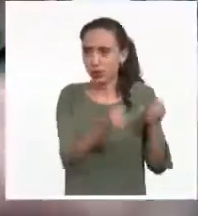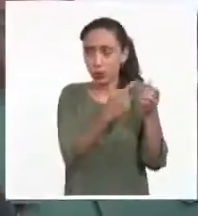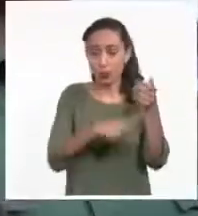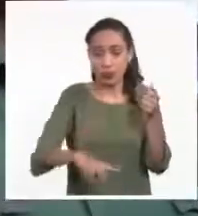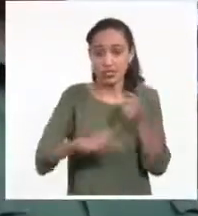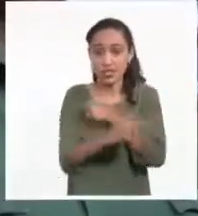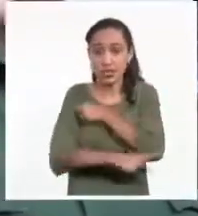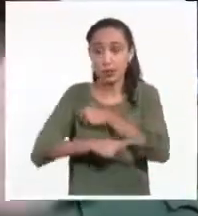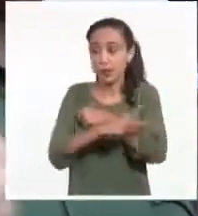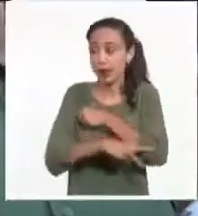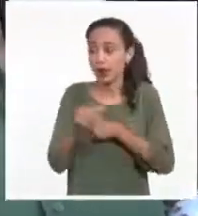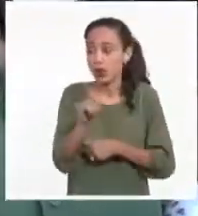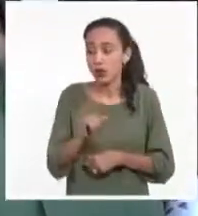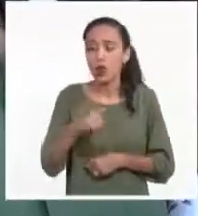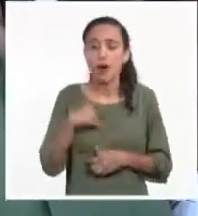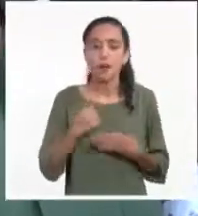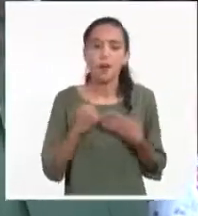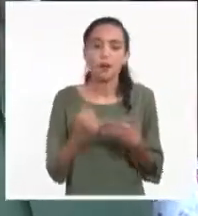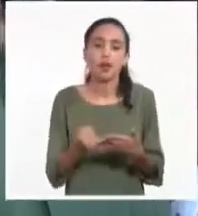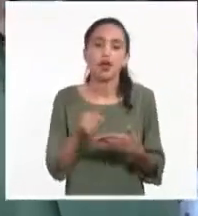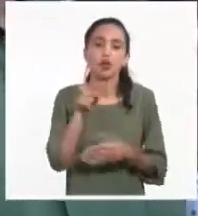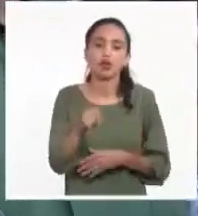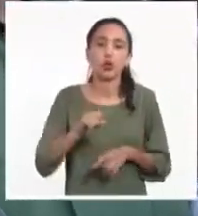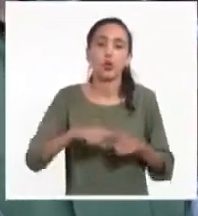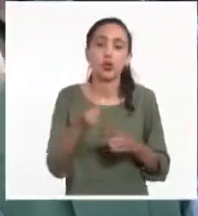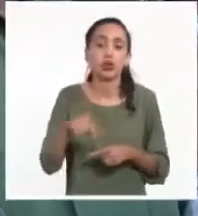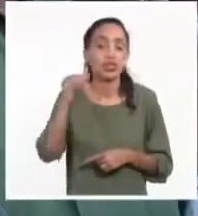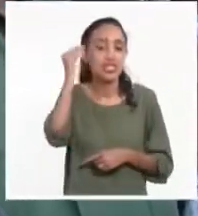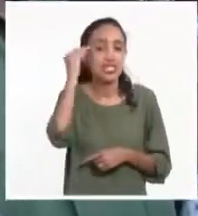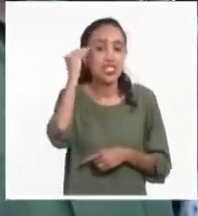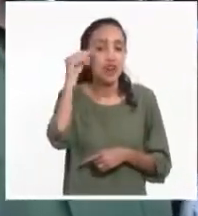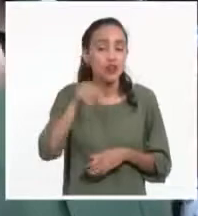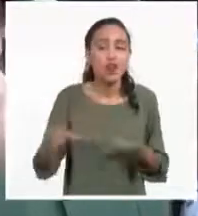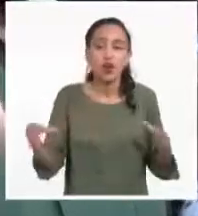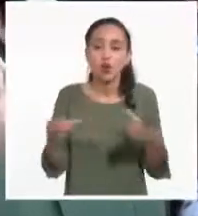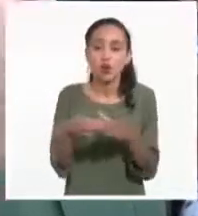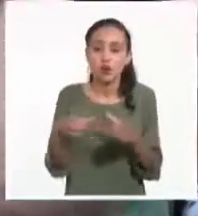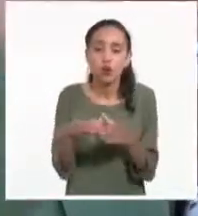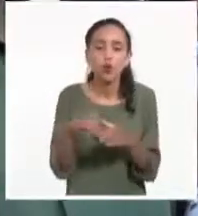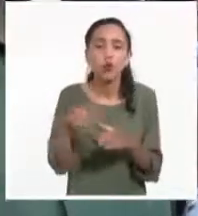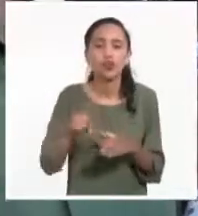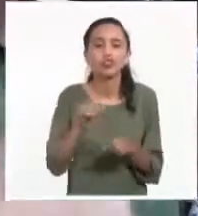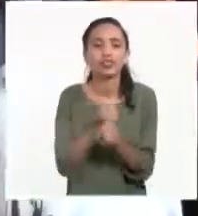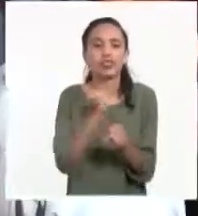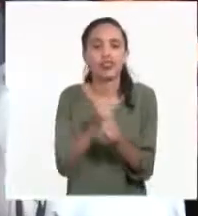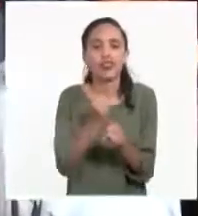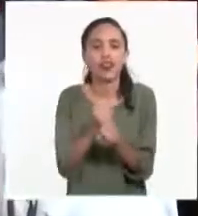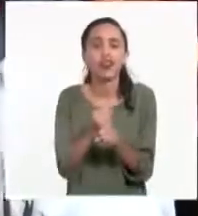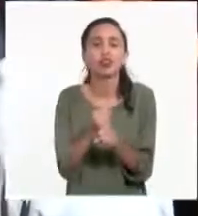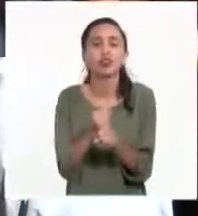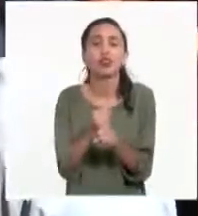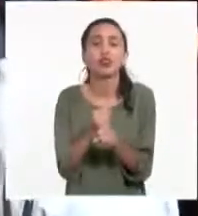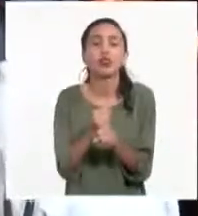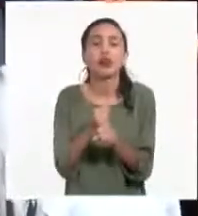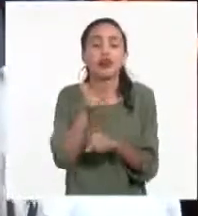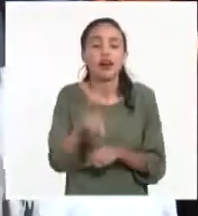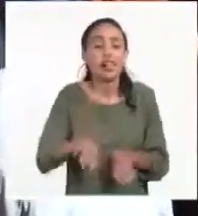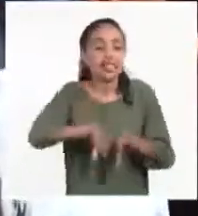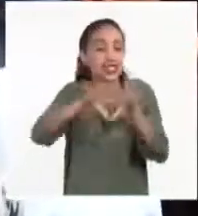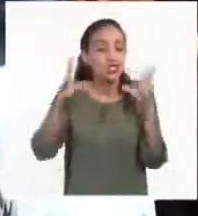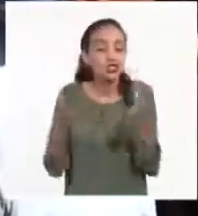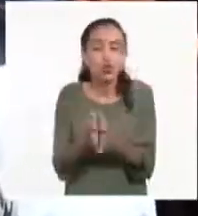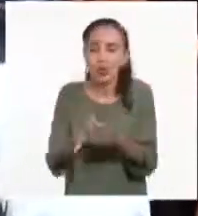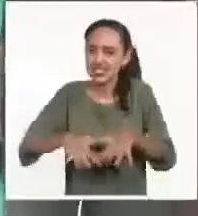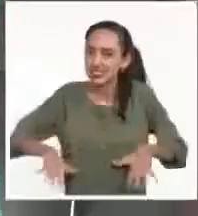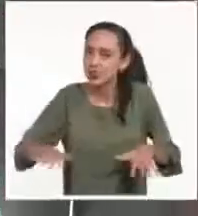país que han venido a apoyarlo a ustedes. Como ustedes saben, hay brigadas intensamente están trabajando en reponer toda la